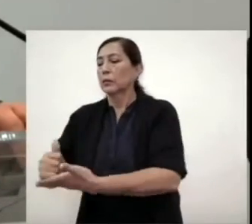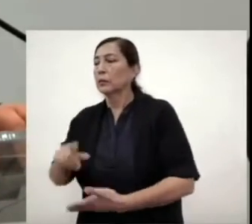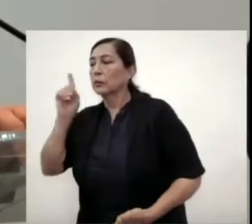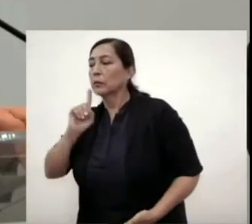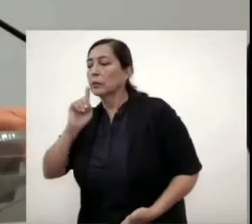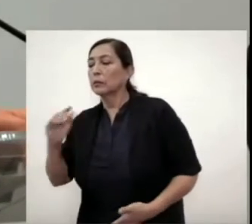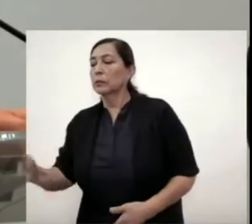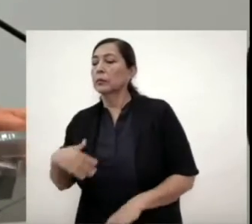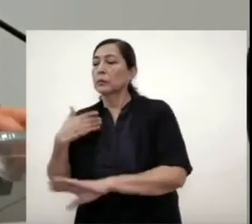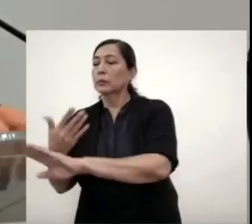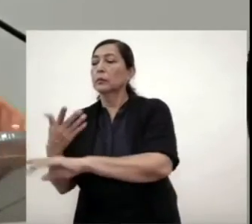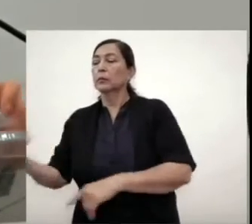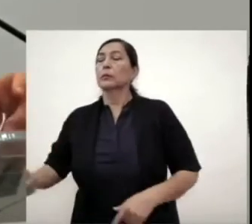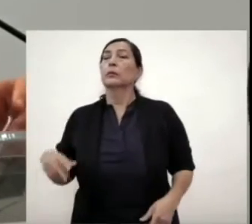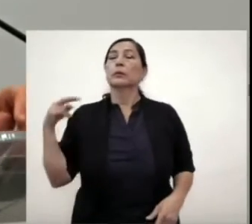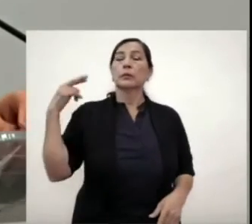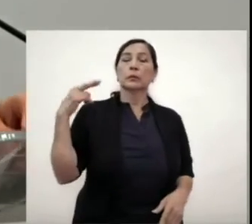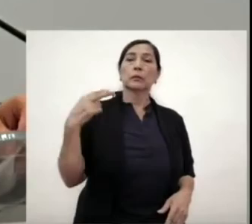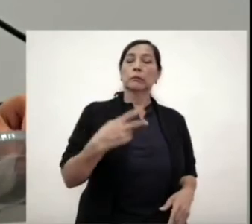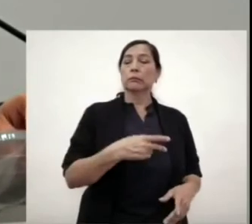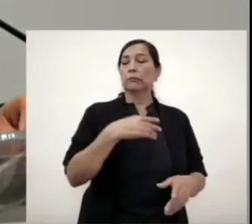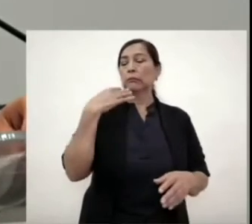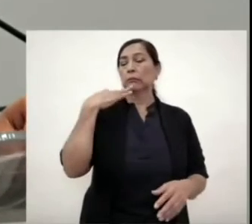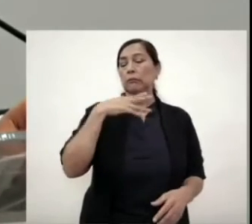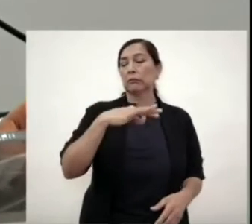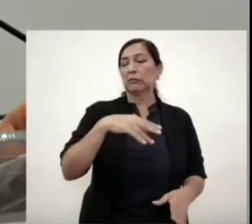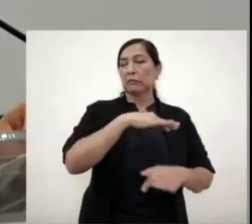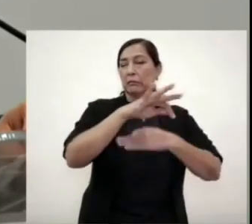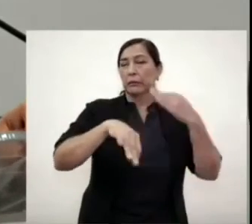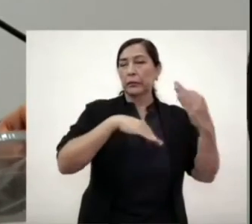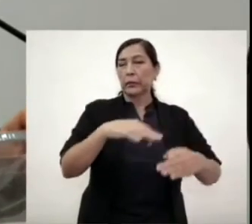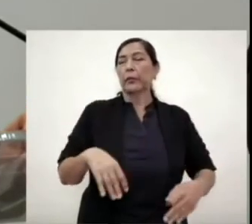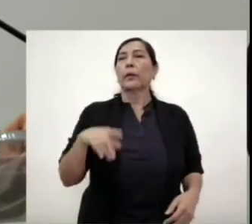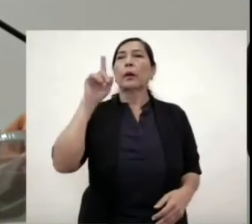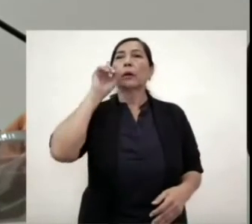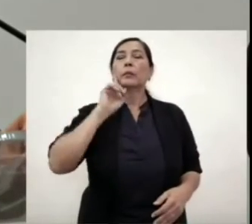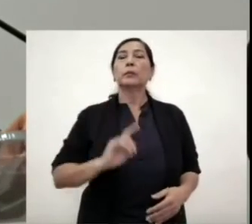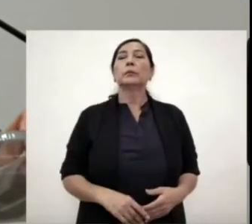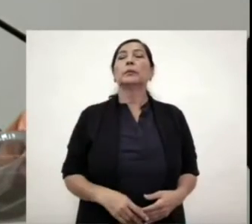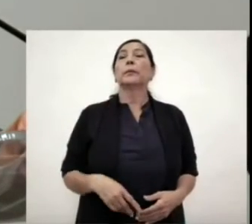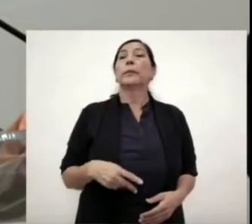mujeres, pero también en atención, para que en estos centros